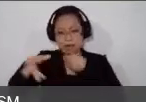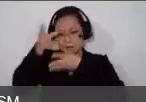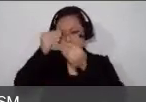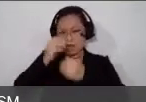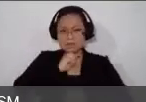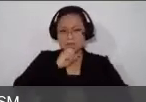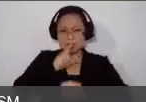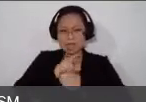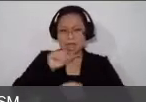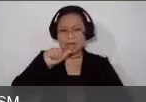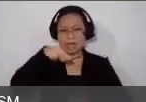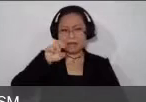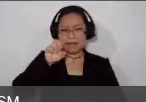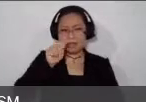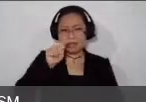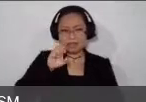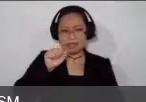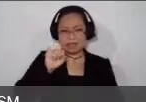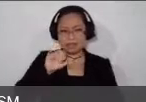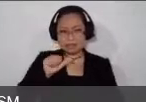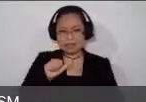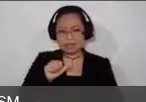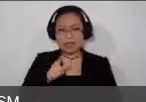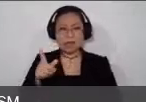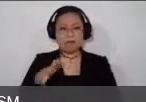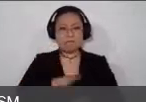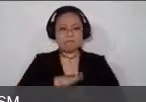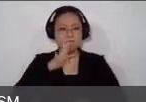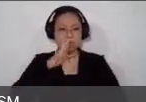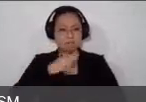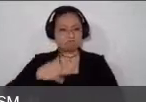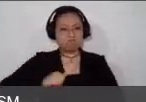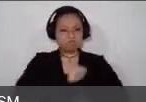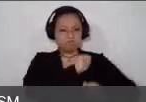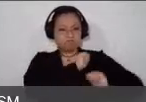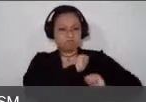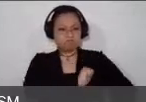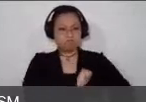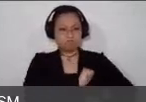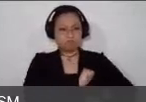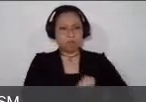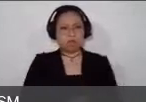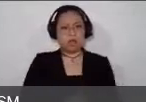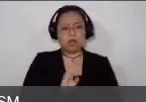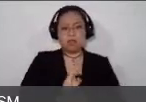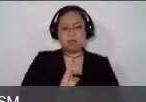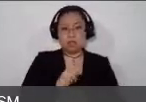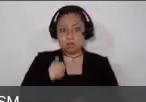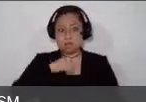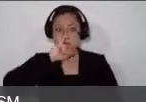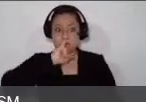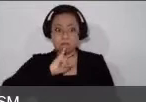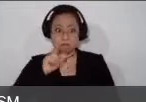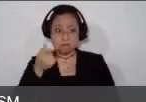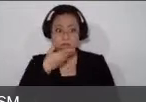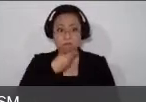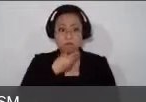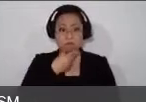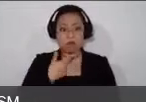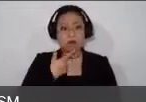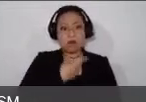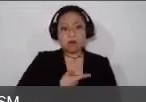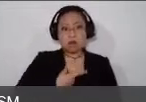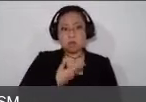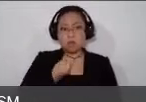tipo de jefe tenía el poder y a mi jefe le gustaba demostrar